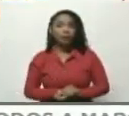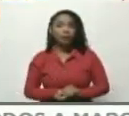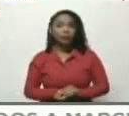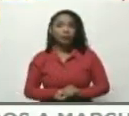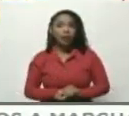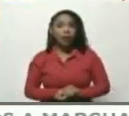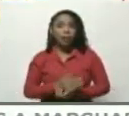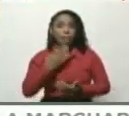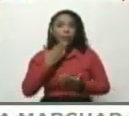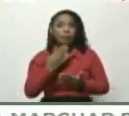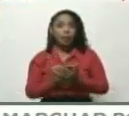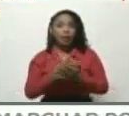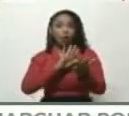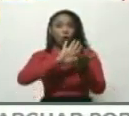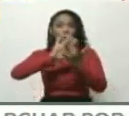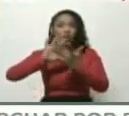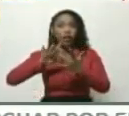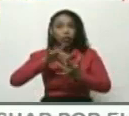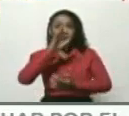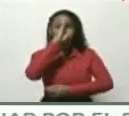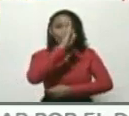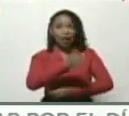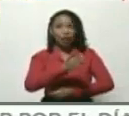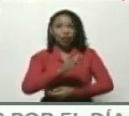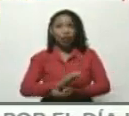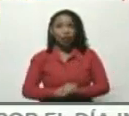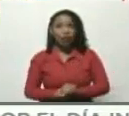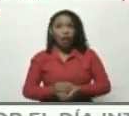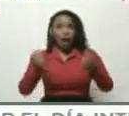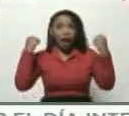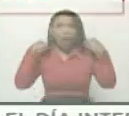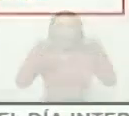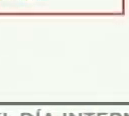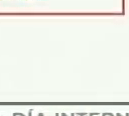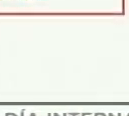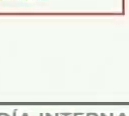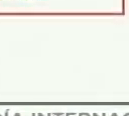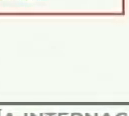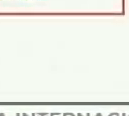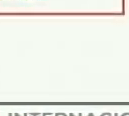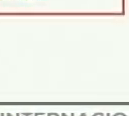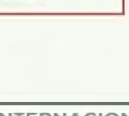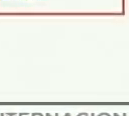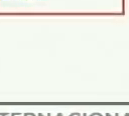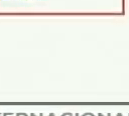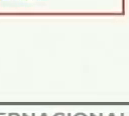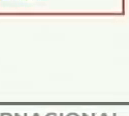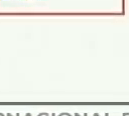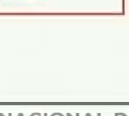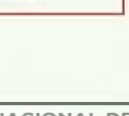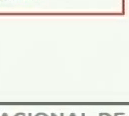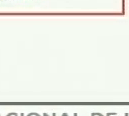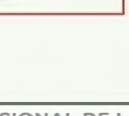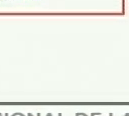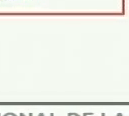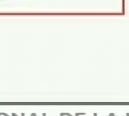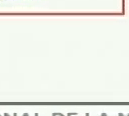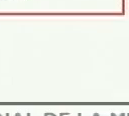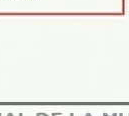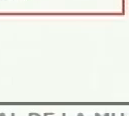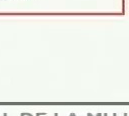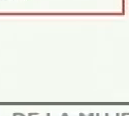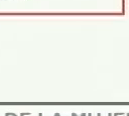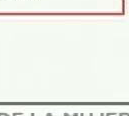permita la conexión directa, el ejercicio de la base del pueblo. Y yo quiero poner el